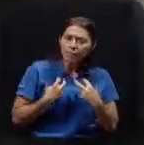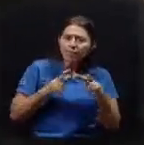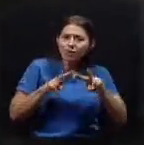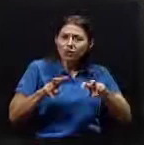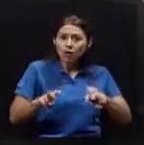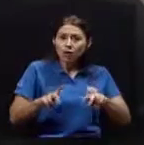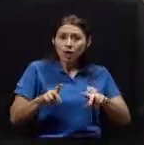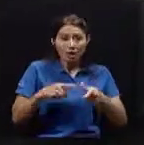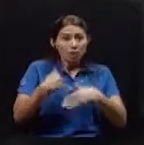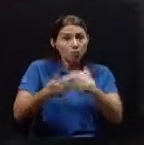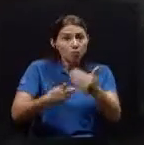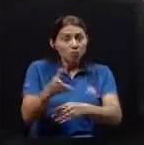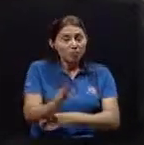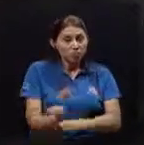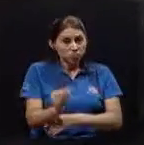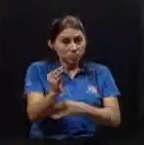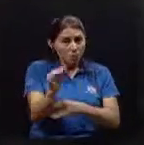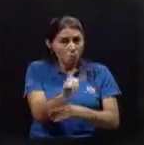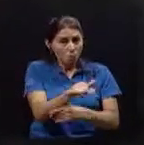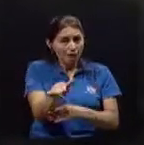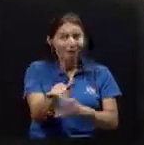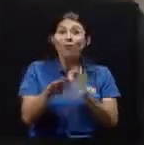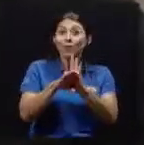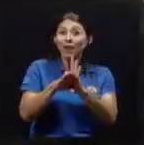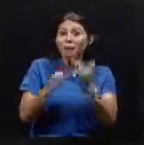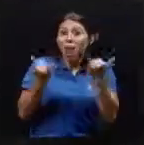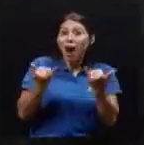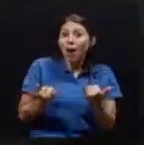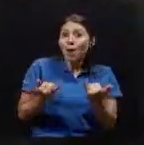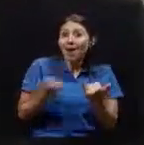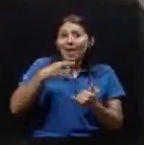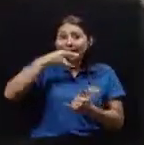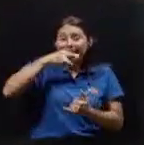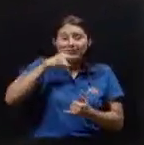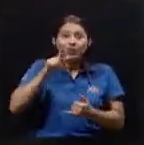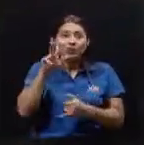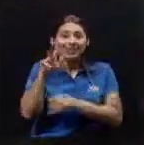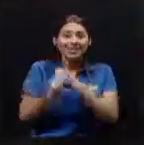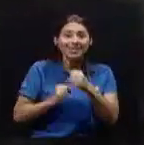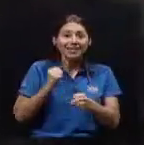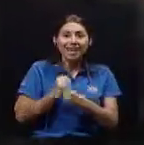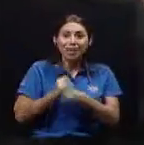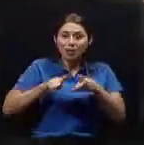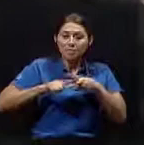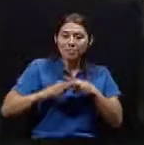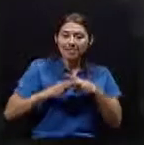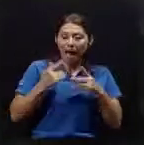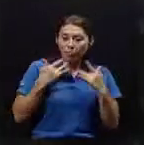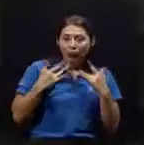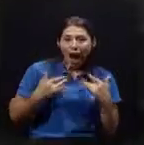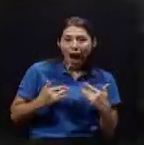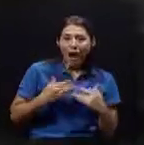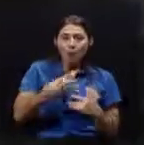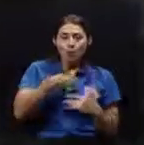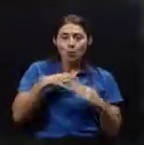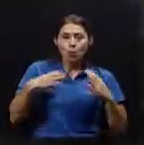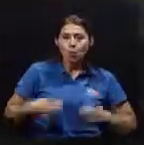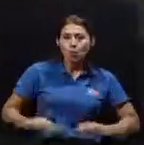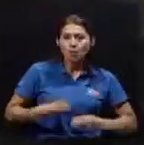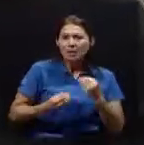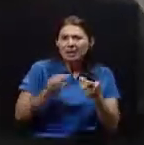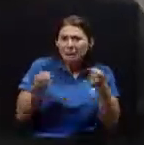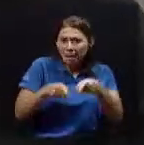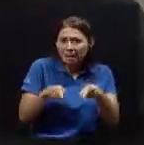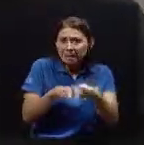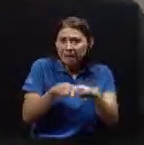como estamos experimentando con 3 años, por ejemplo, el tocarnos, el tener esta sexualidad, ¿qué pasa también con la adolescencia? ¿Sucedería algo